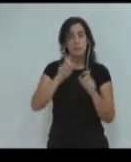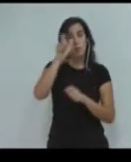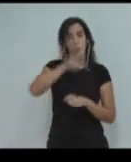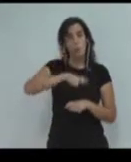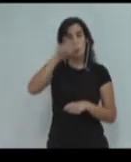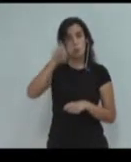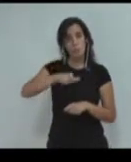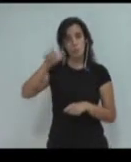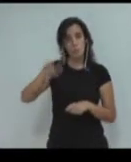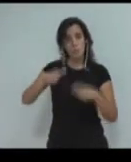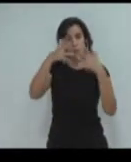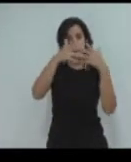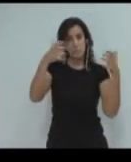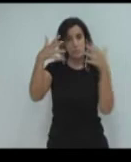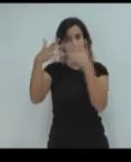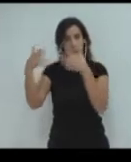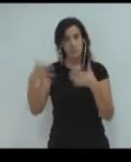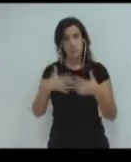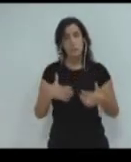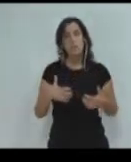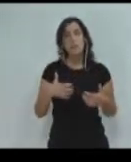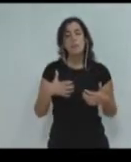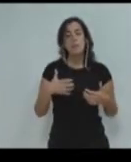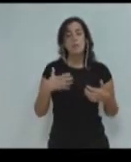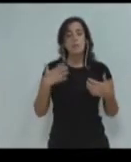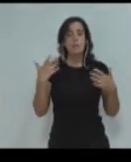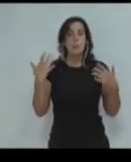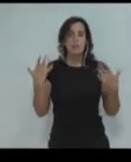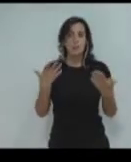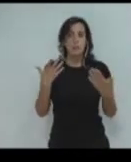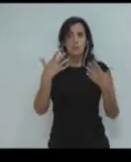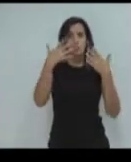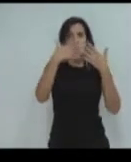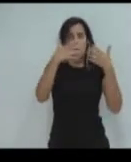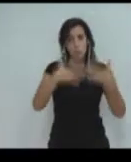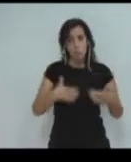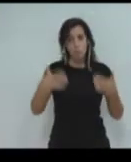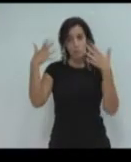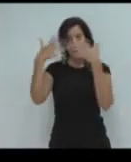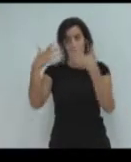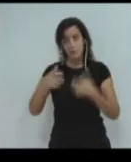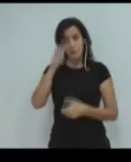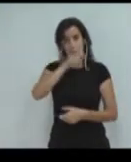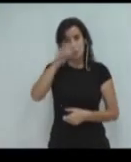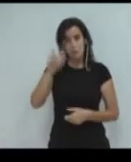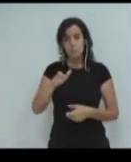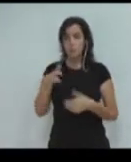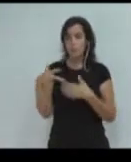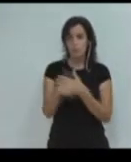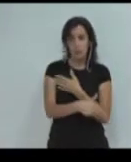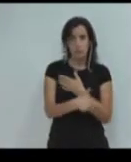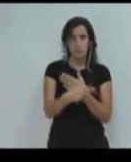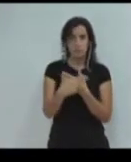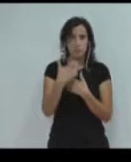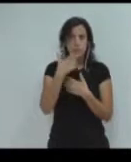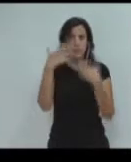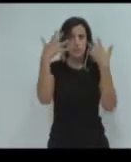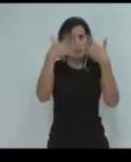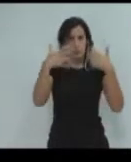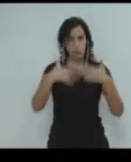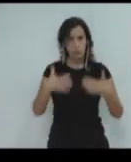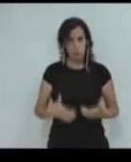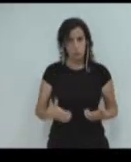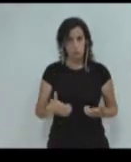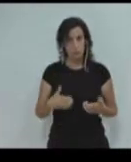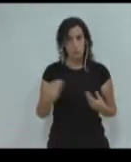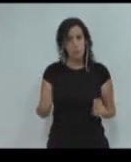columnas, si es posible mejor evitar columnas en un documento que sea texto, sino que sean